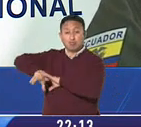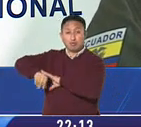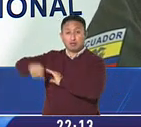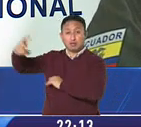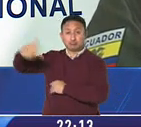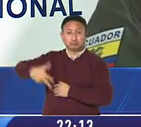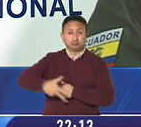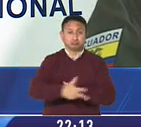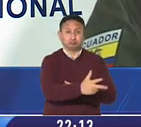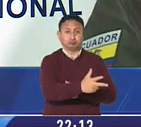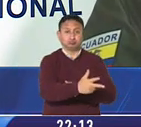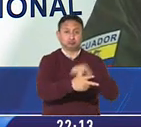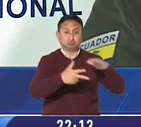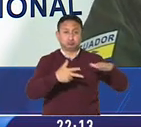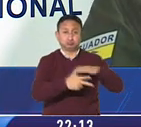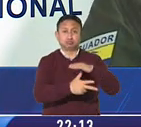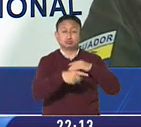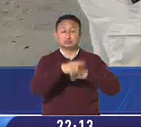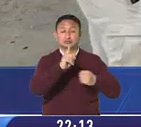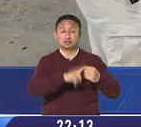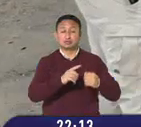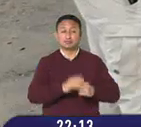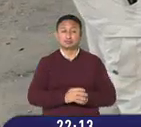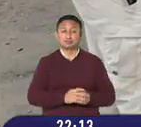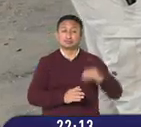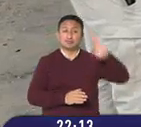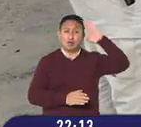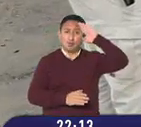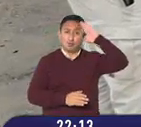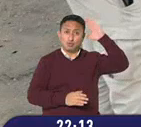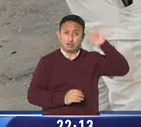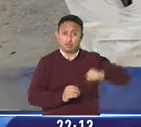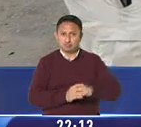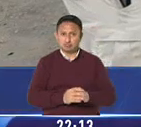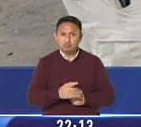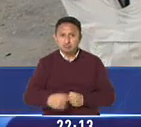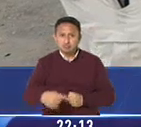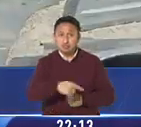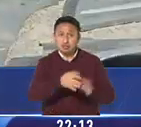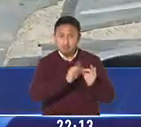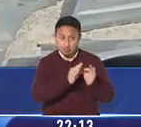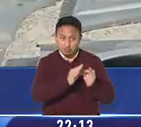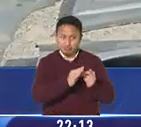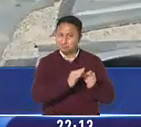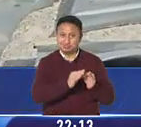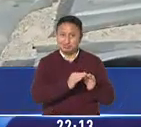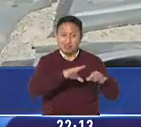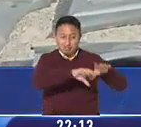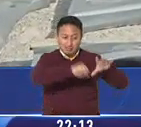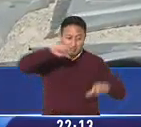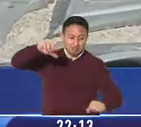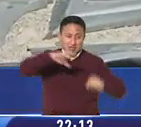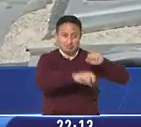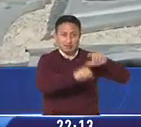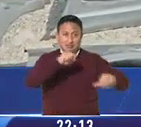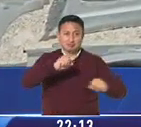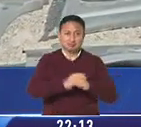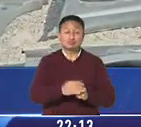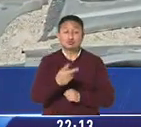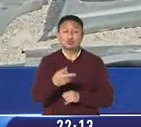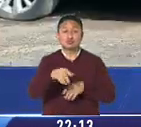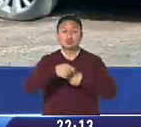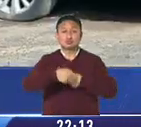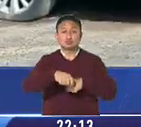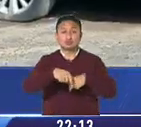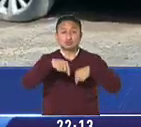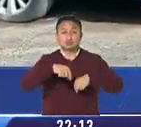diferentes sectores de la ciudad capital? Los agentes policiales comprobaron que no arreglaban, que más bien desmantelaban. En los dos talleres